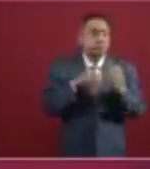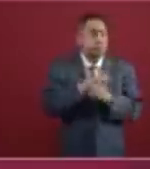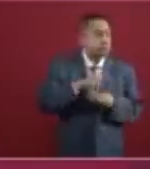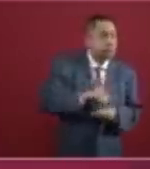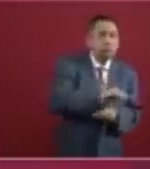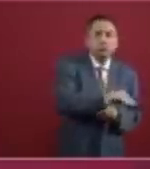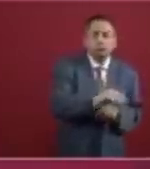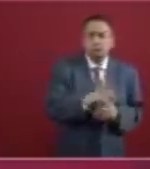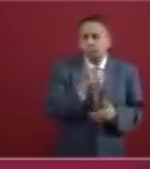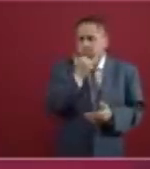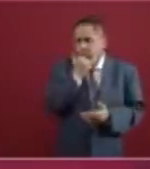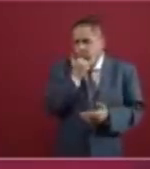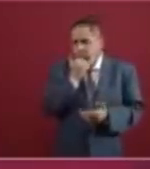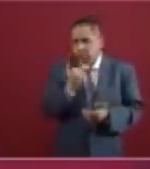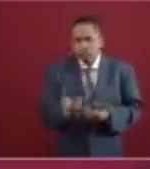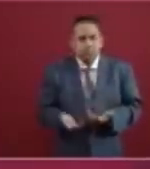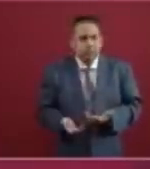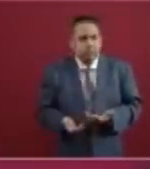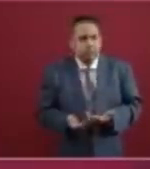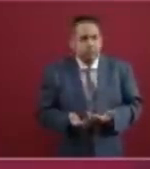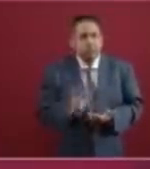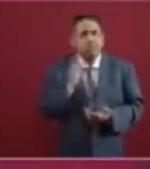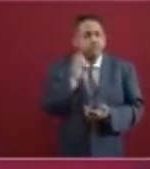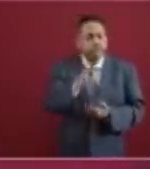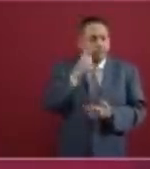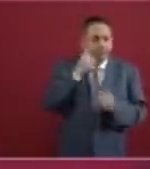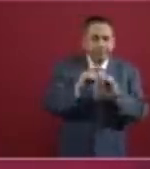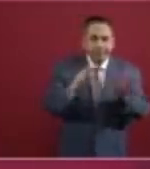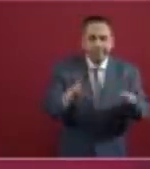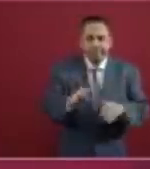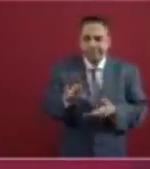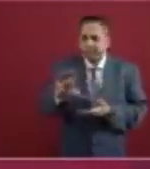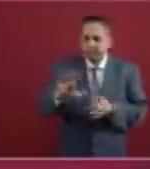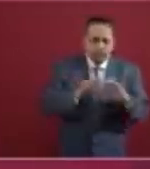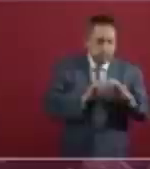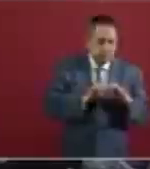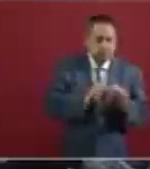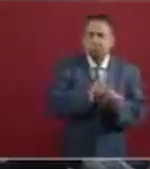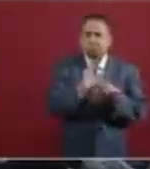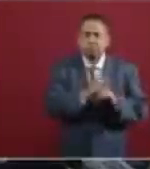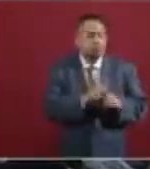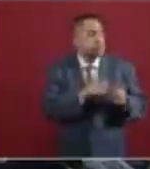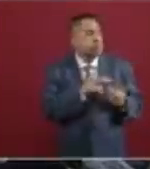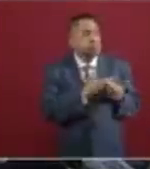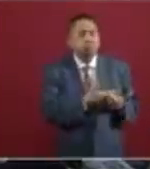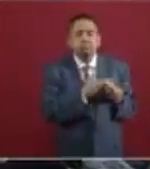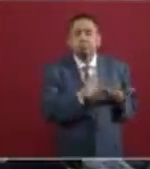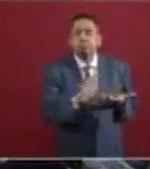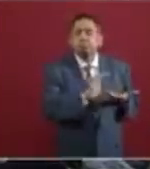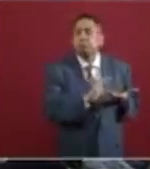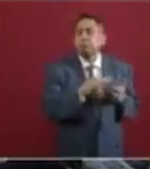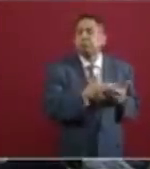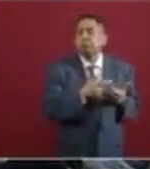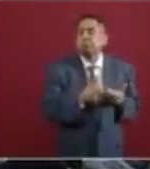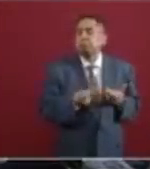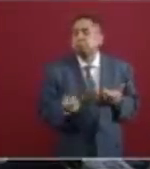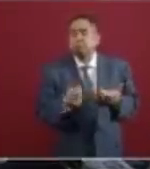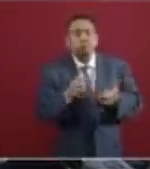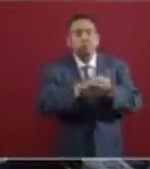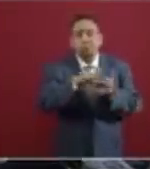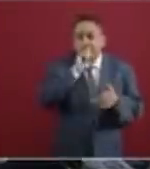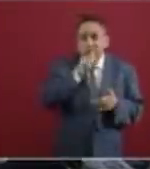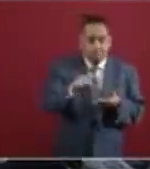Bueno, se usaba como caja chica el dinero de las